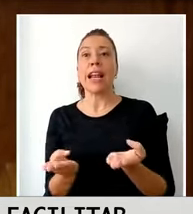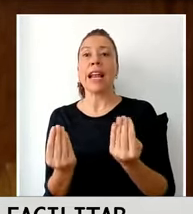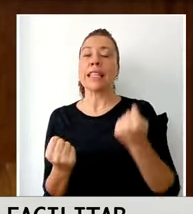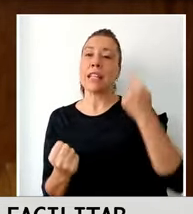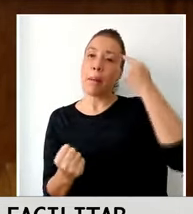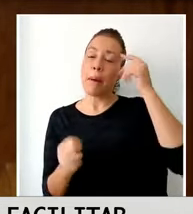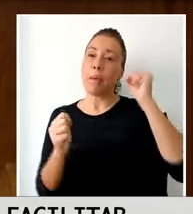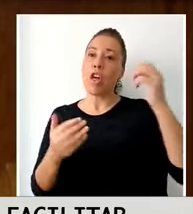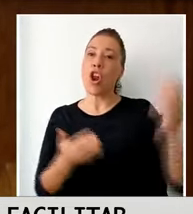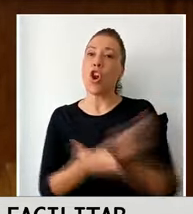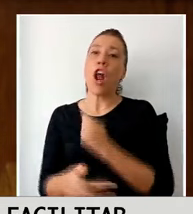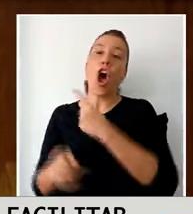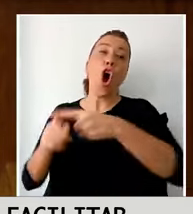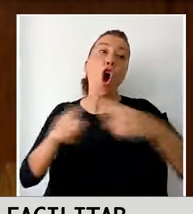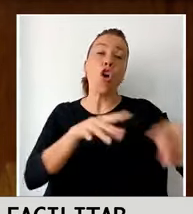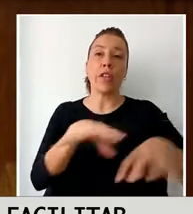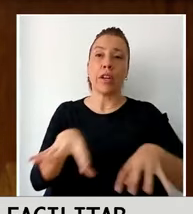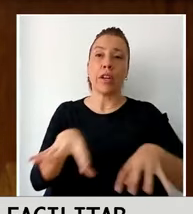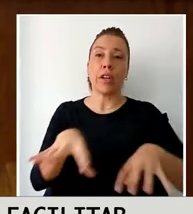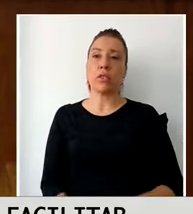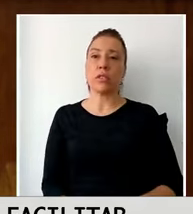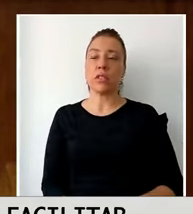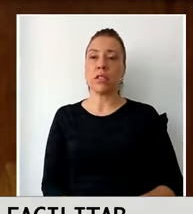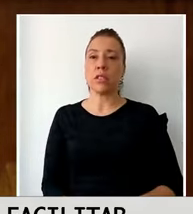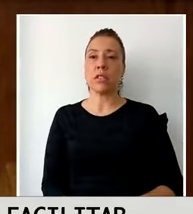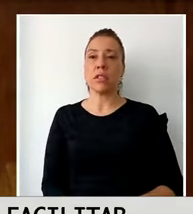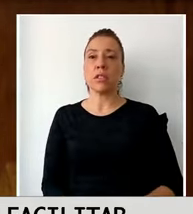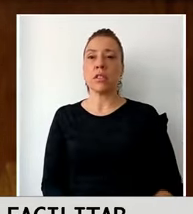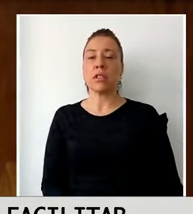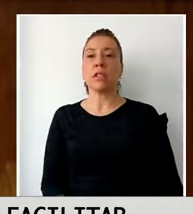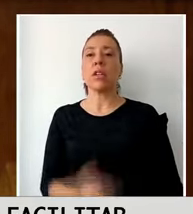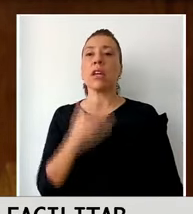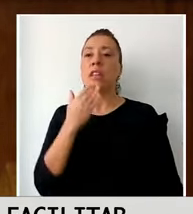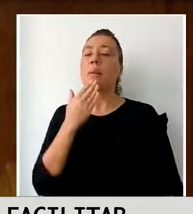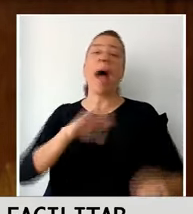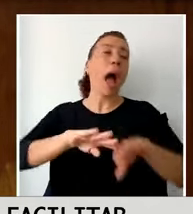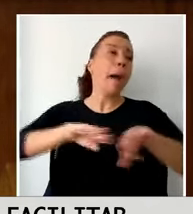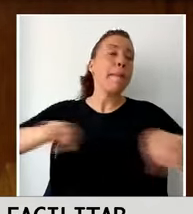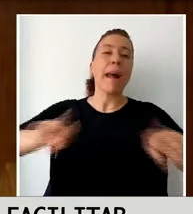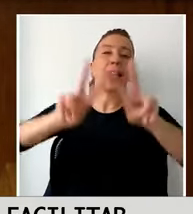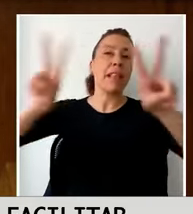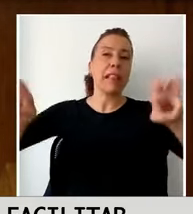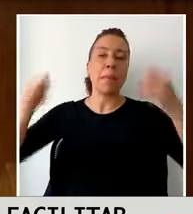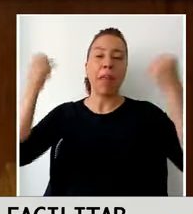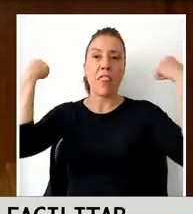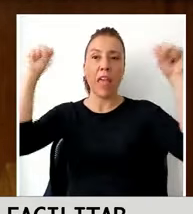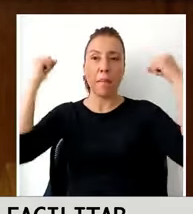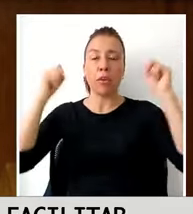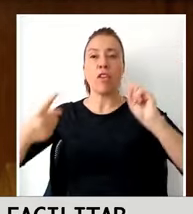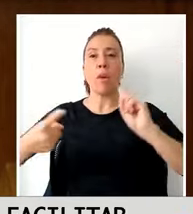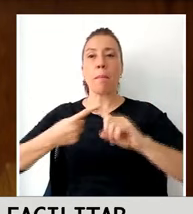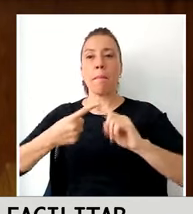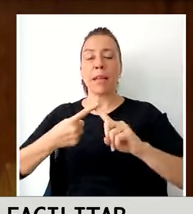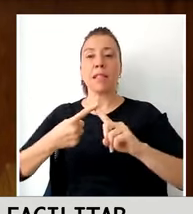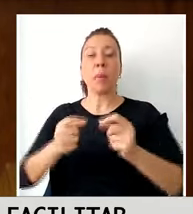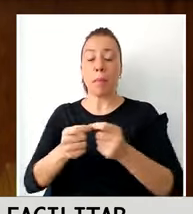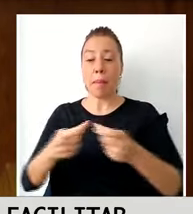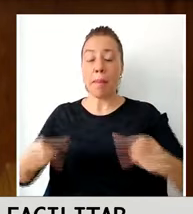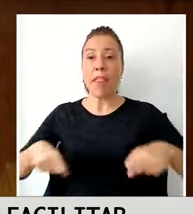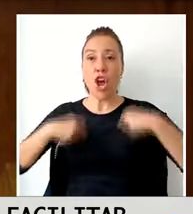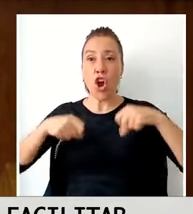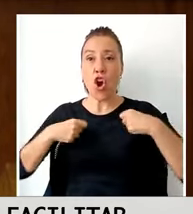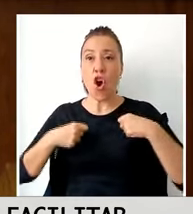otros logros inclusive fuera del ámbito deportivo la participación creciente de los jóvenes en carreras